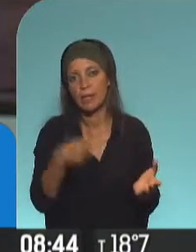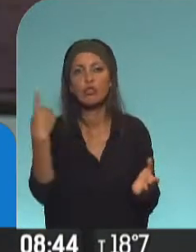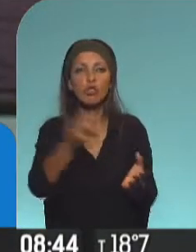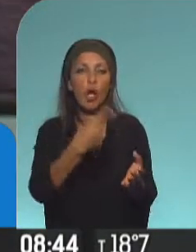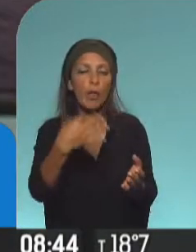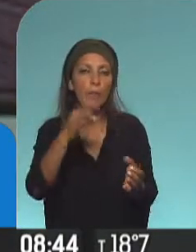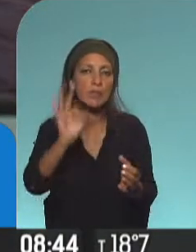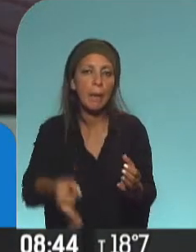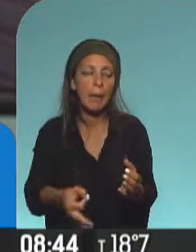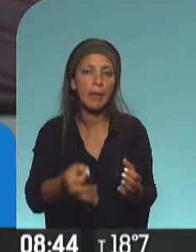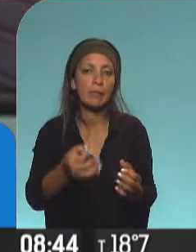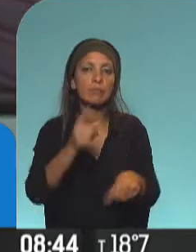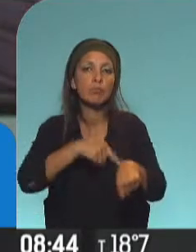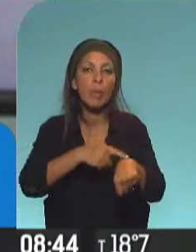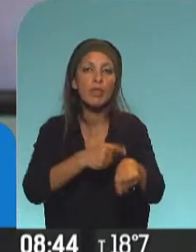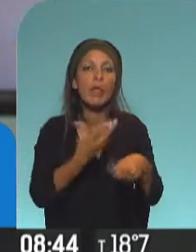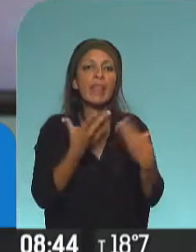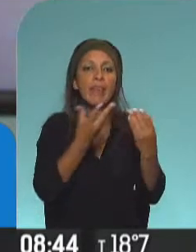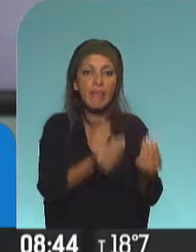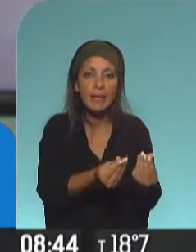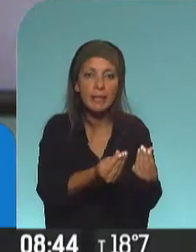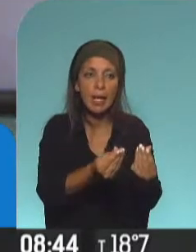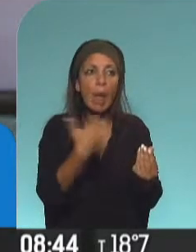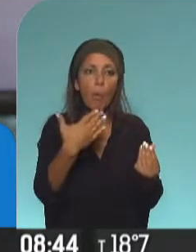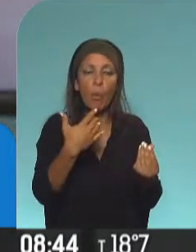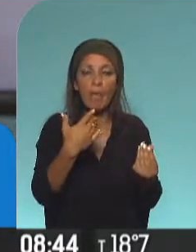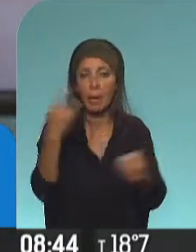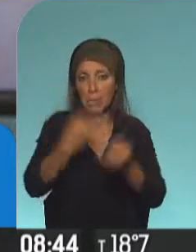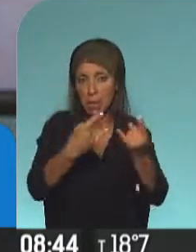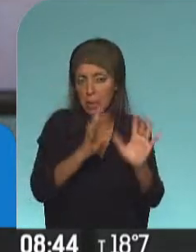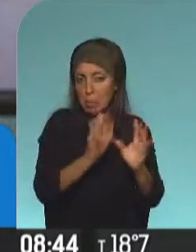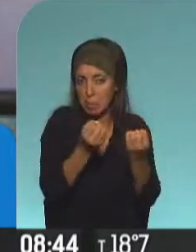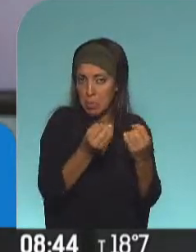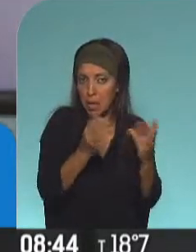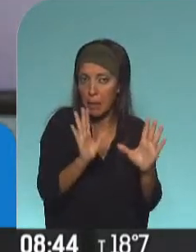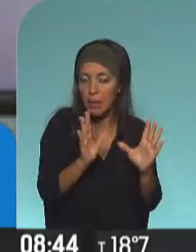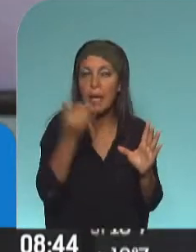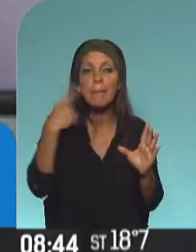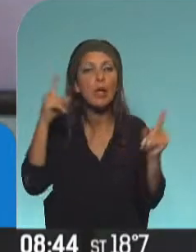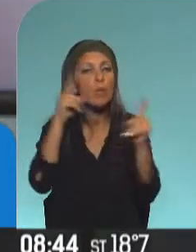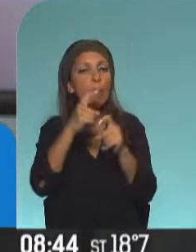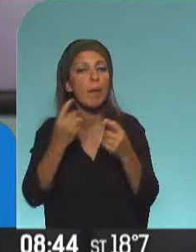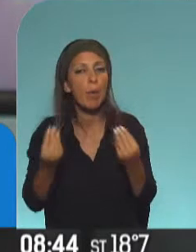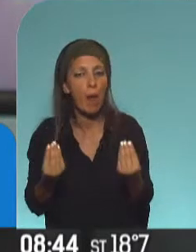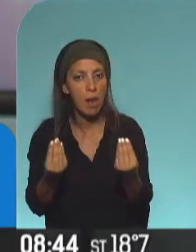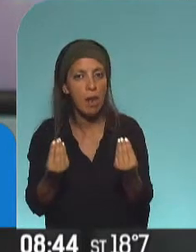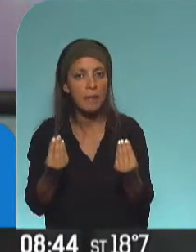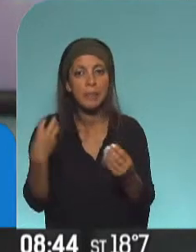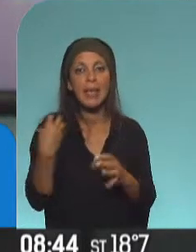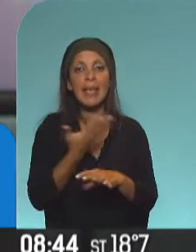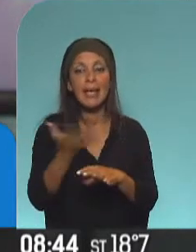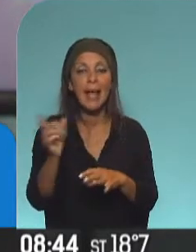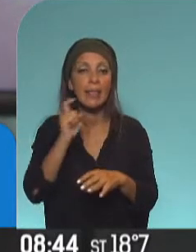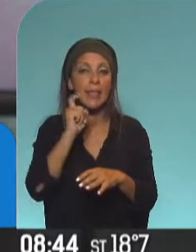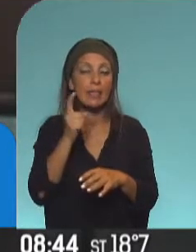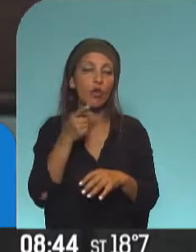saber, que cuando uno se defiende tiene el derecho a no decir la Claro. verdad. Esto por un lado. El problema que tenemos es que en general en los delitos contra